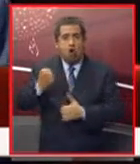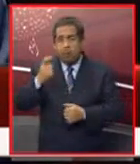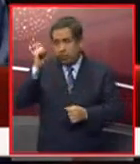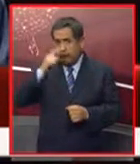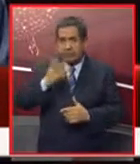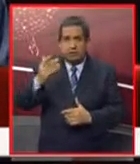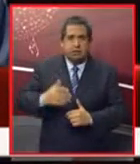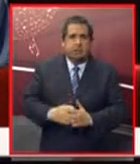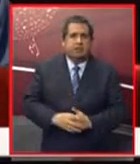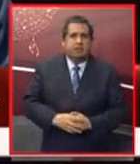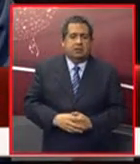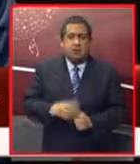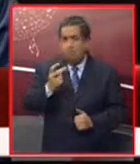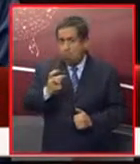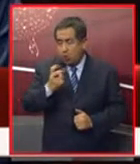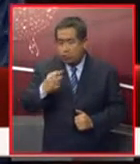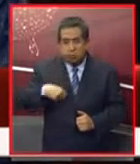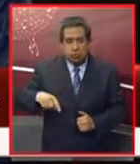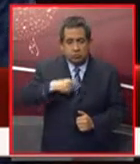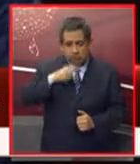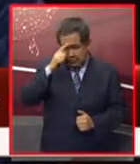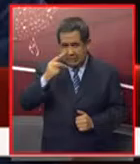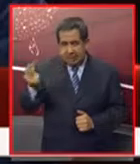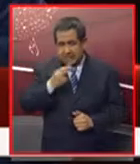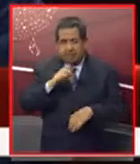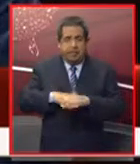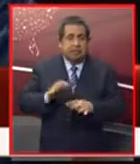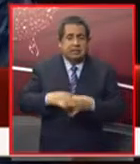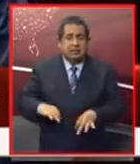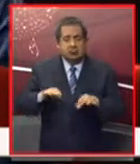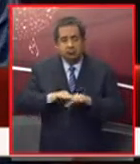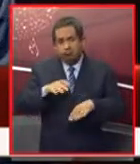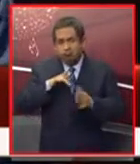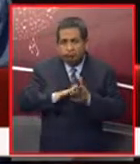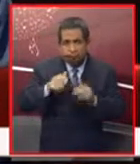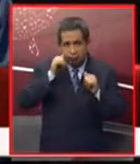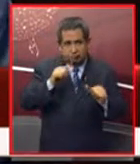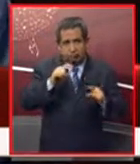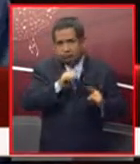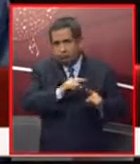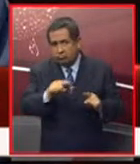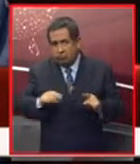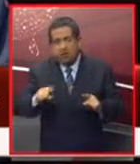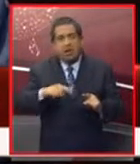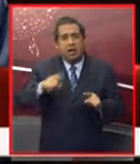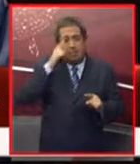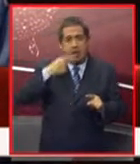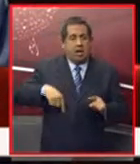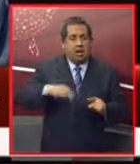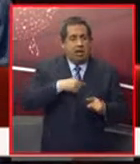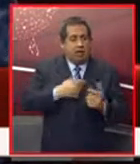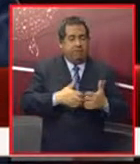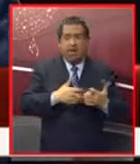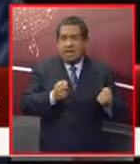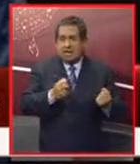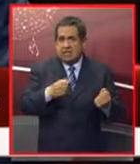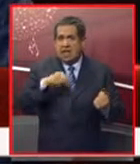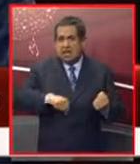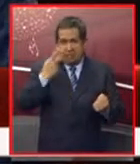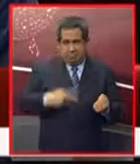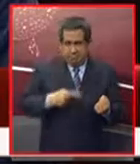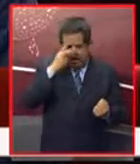sombrío. Por esa razón es necesario priorizar la atención de las demandas de nuestros productores. En